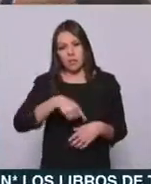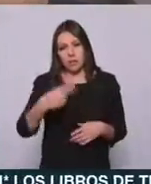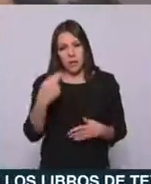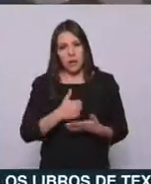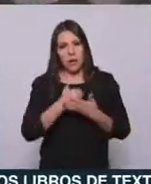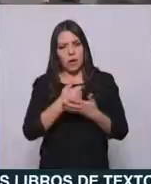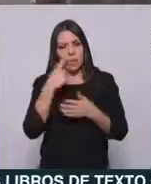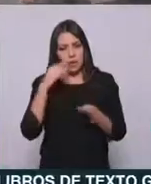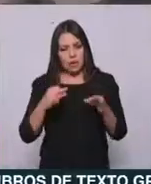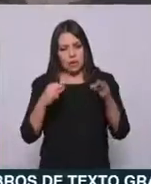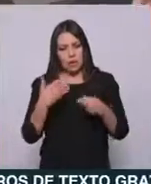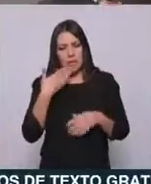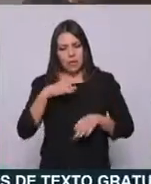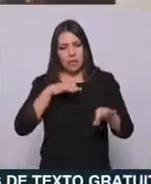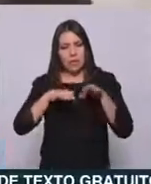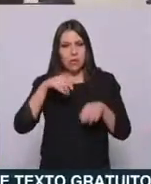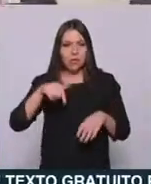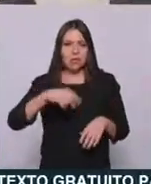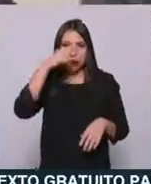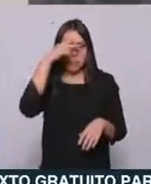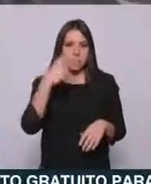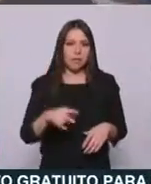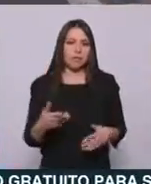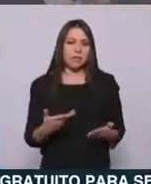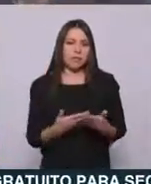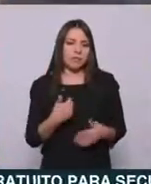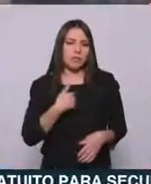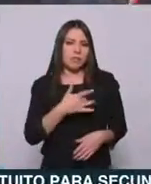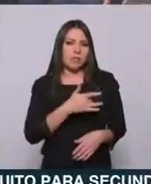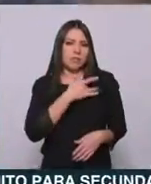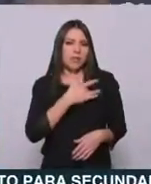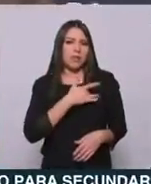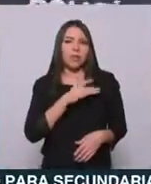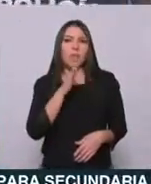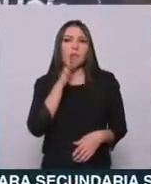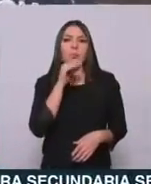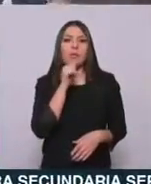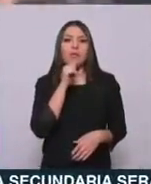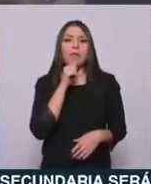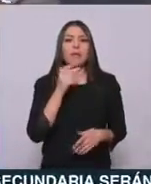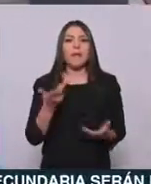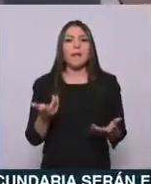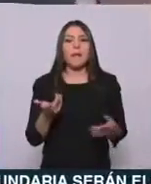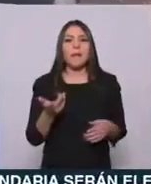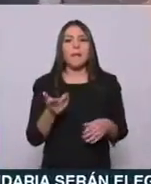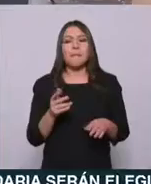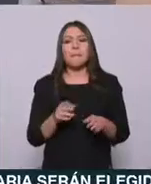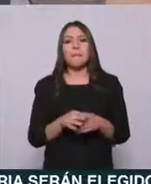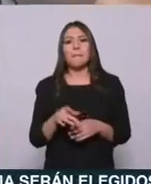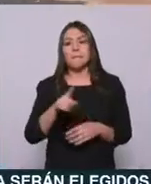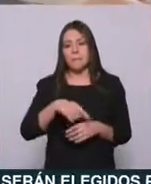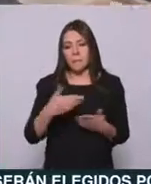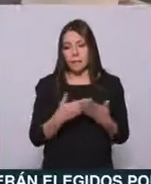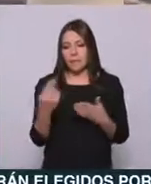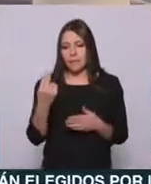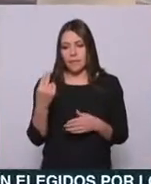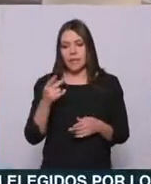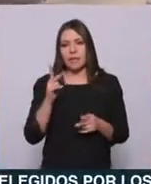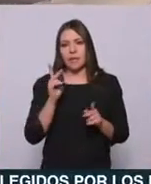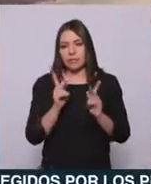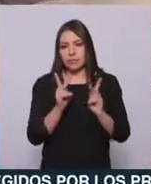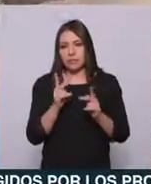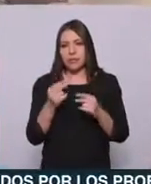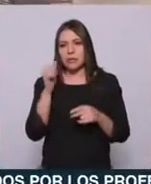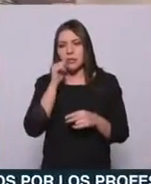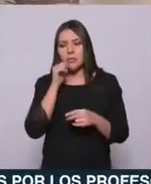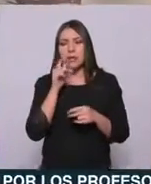se hagan las cosas bien en México, y para eso me parece que es indiscutible y muy necesario el tener un